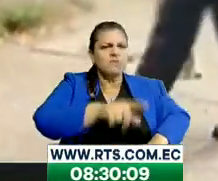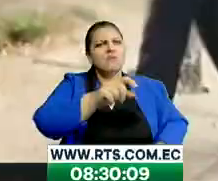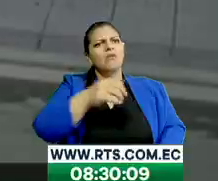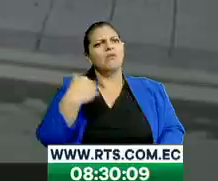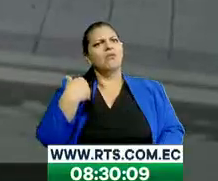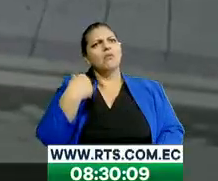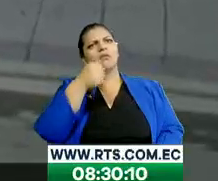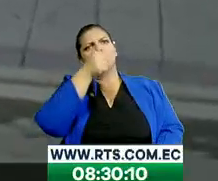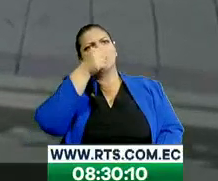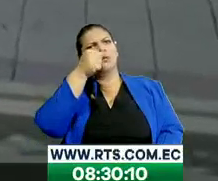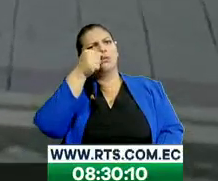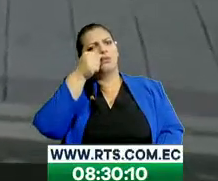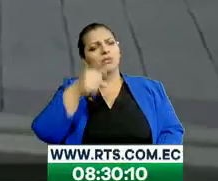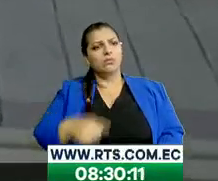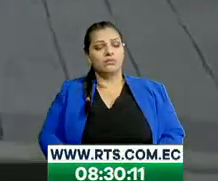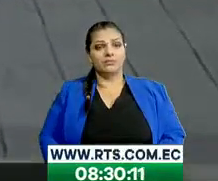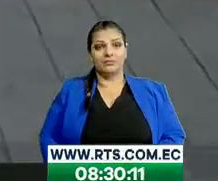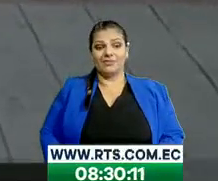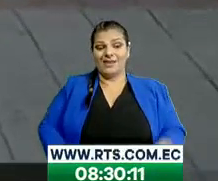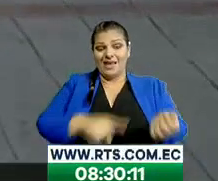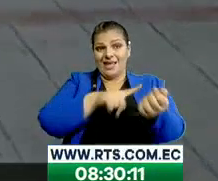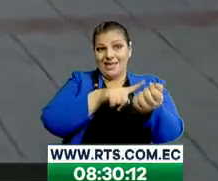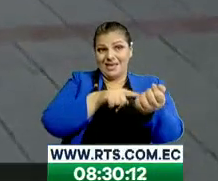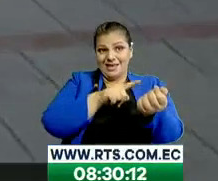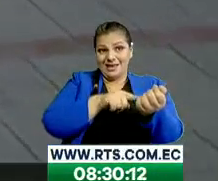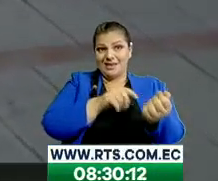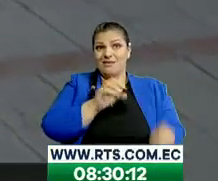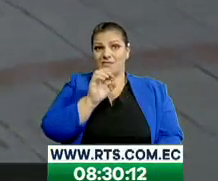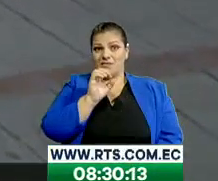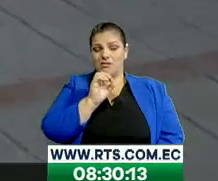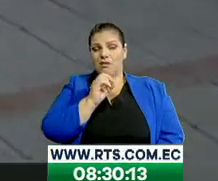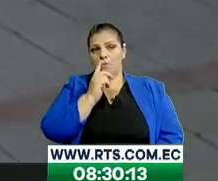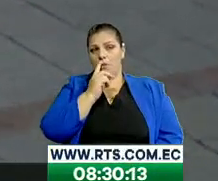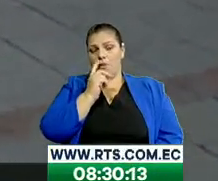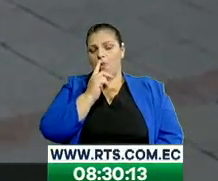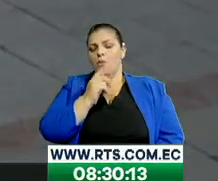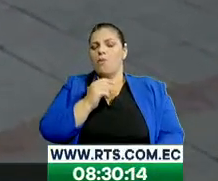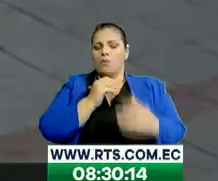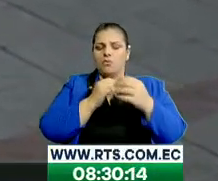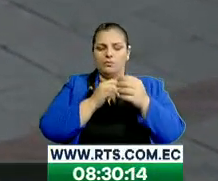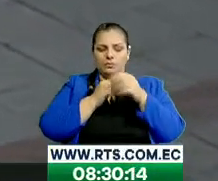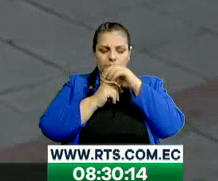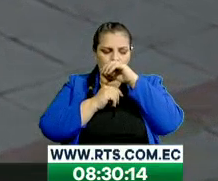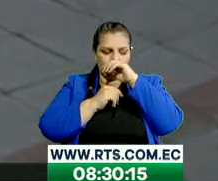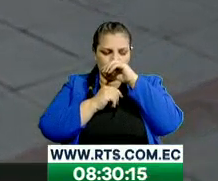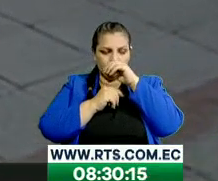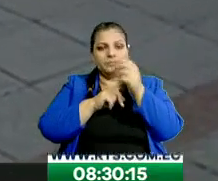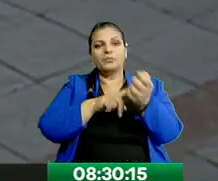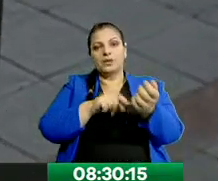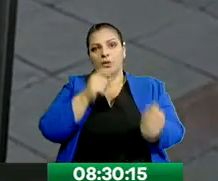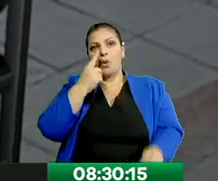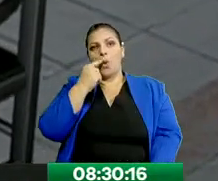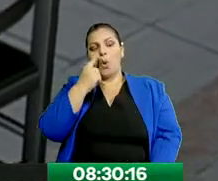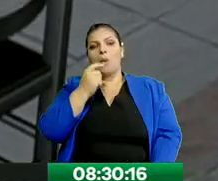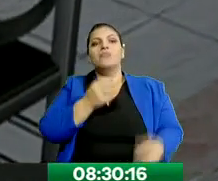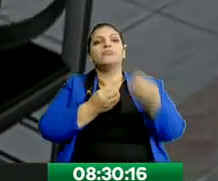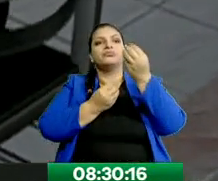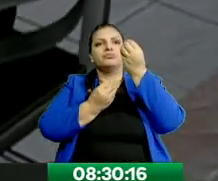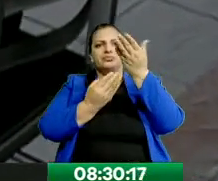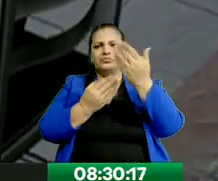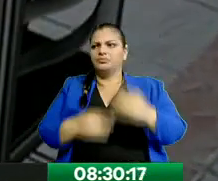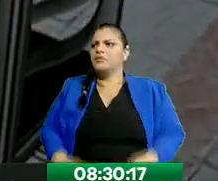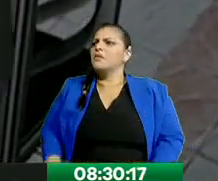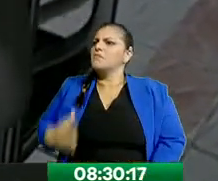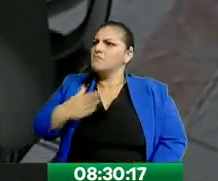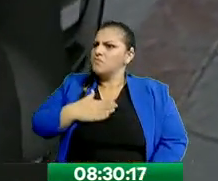asesinado. Delincuentes en moto 2 mataron a mi hermano cobardemente. Estaba sentado